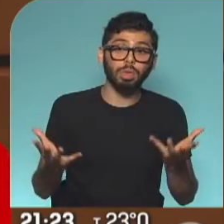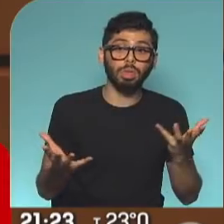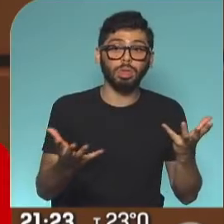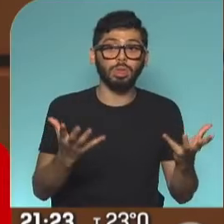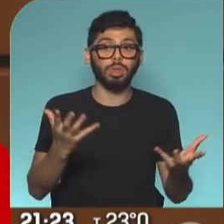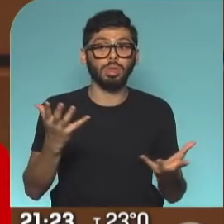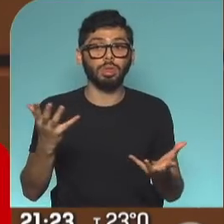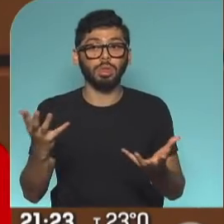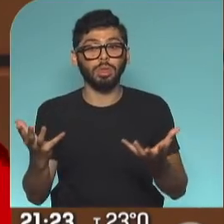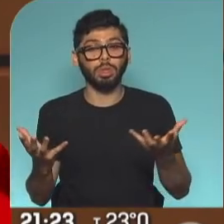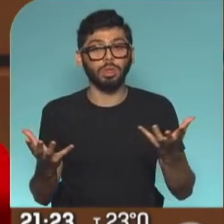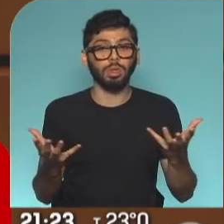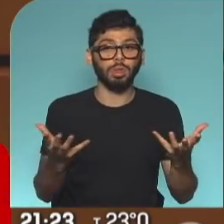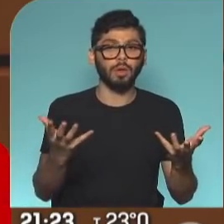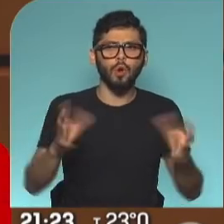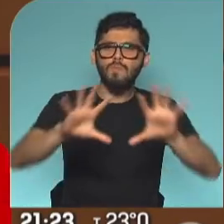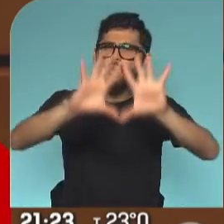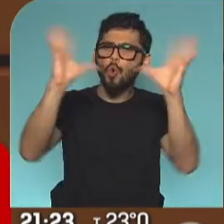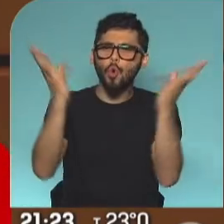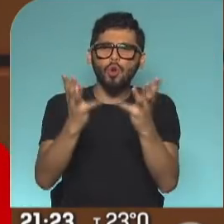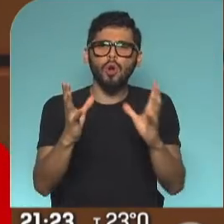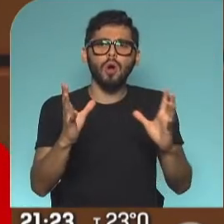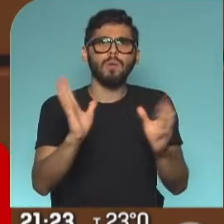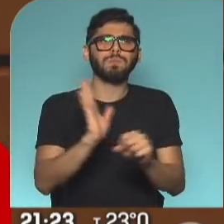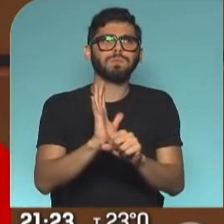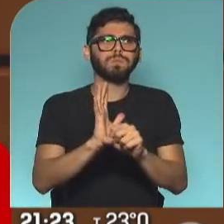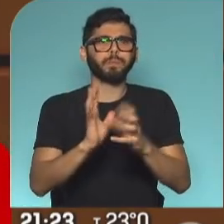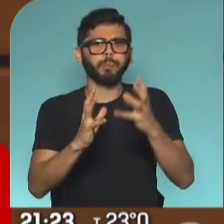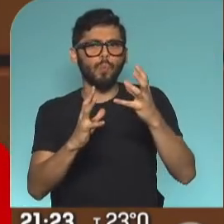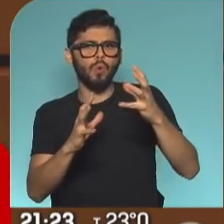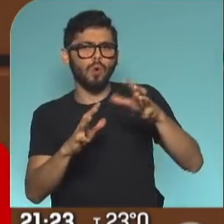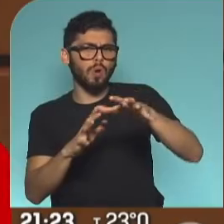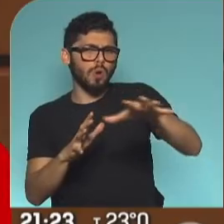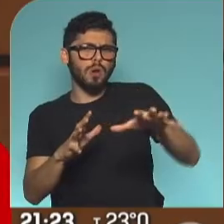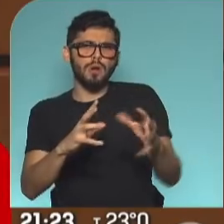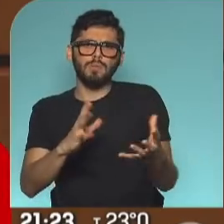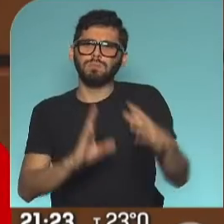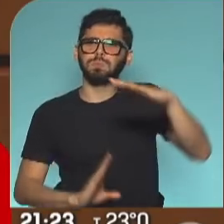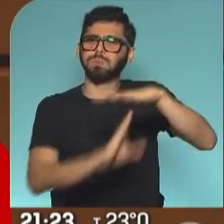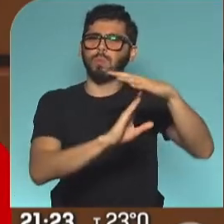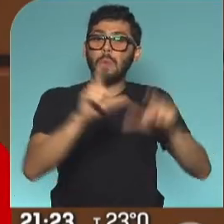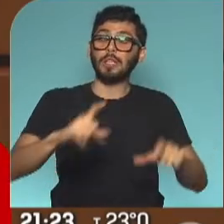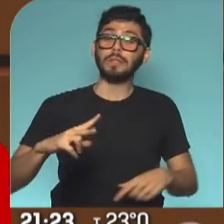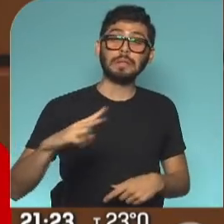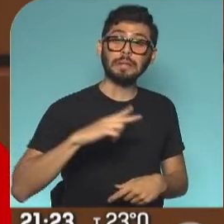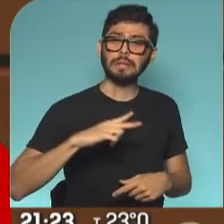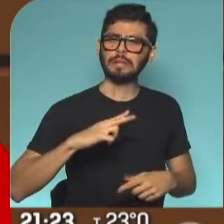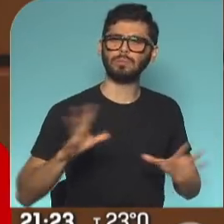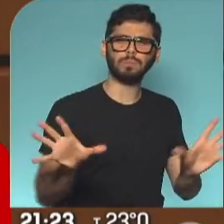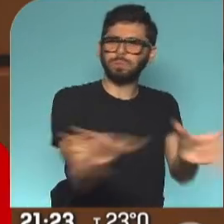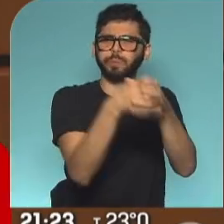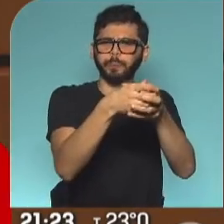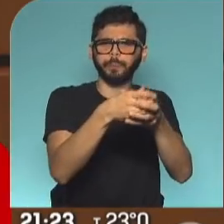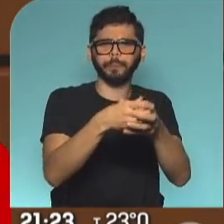El mundo tiene un mundo central, donde los más poderosos tienen la riqueza que necesitan. Si hay que